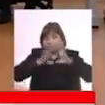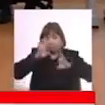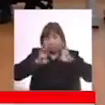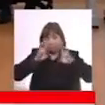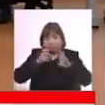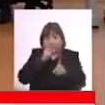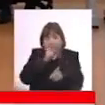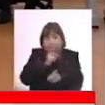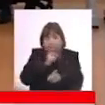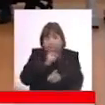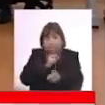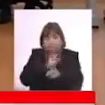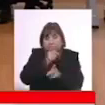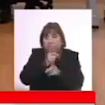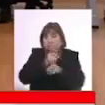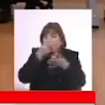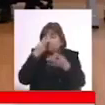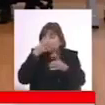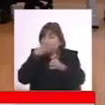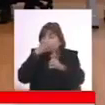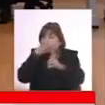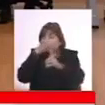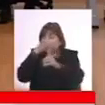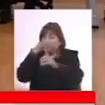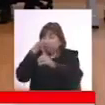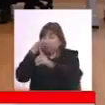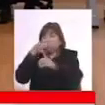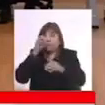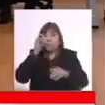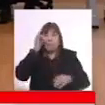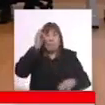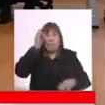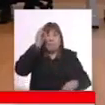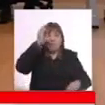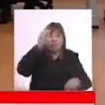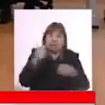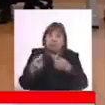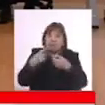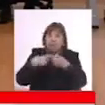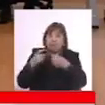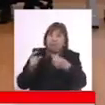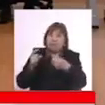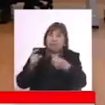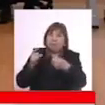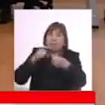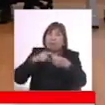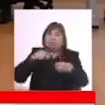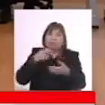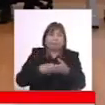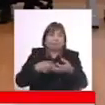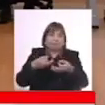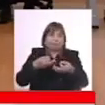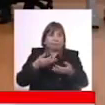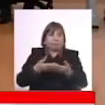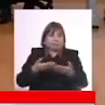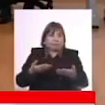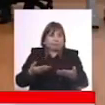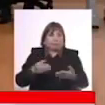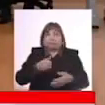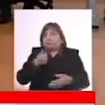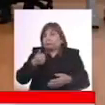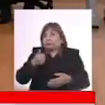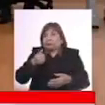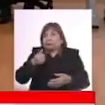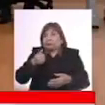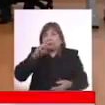evaluación permanente. Y lógicamente, si en el futuro se incorporan a este fondo